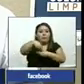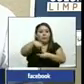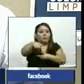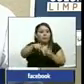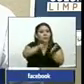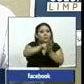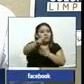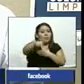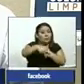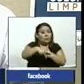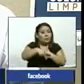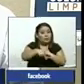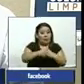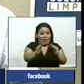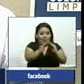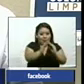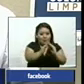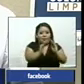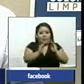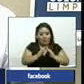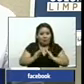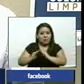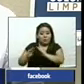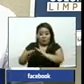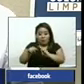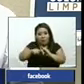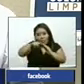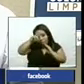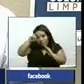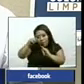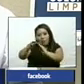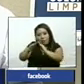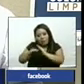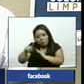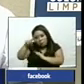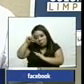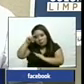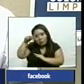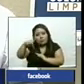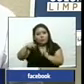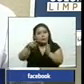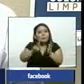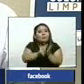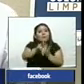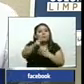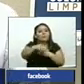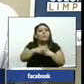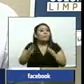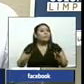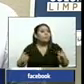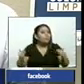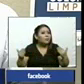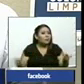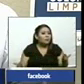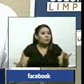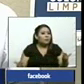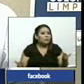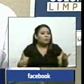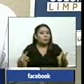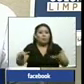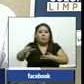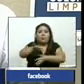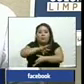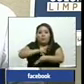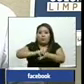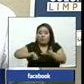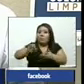programa, y que cada casa hiciera el esfuerzo de colaborar con este programa, porque bueno, el medio ambiente es